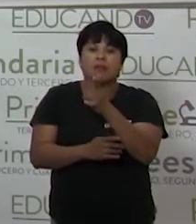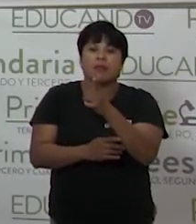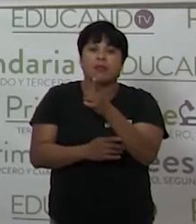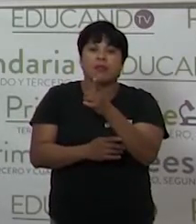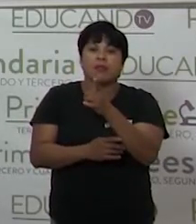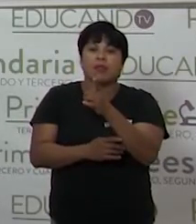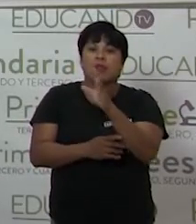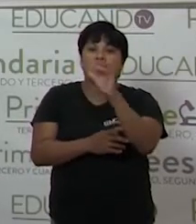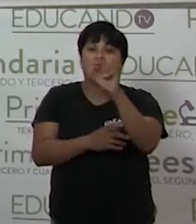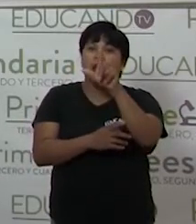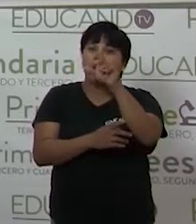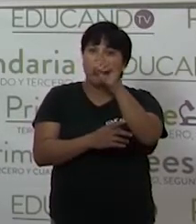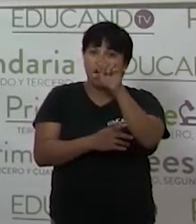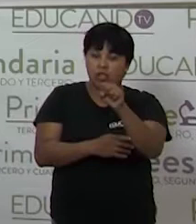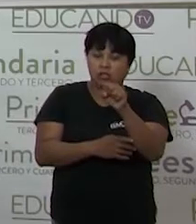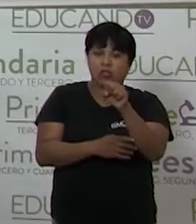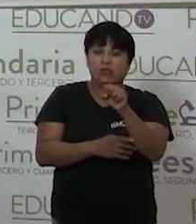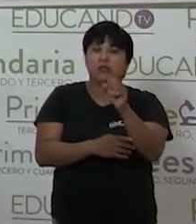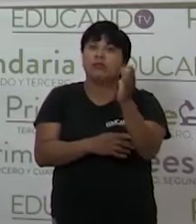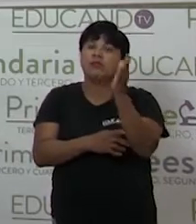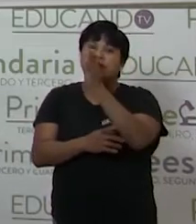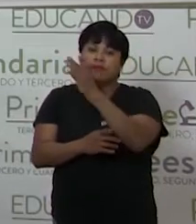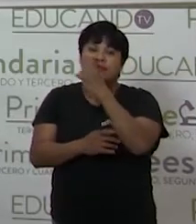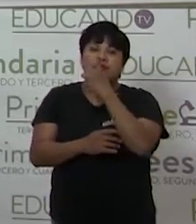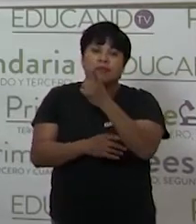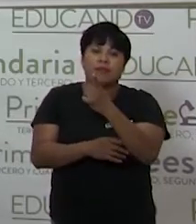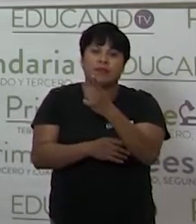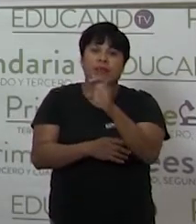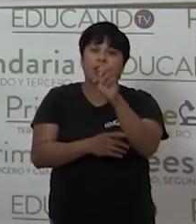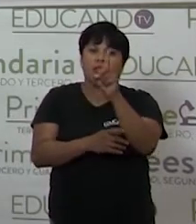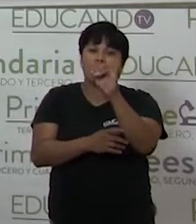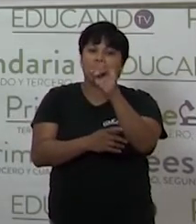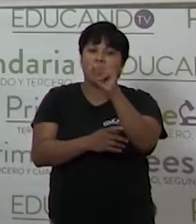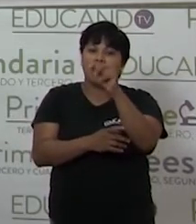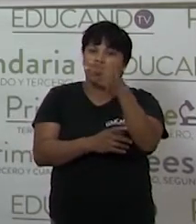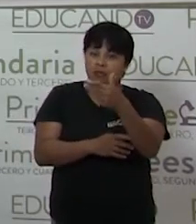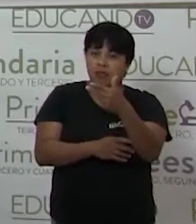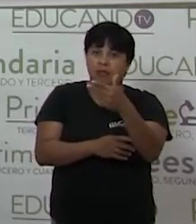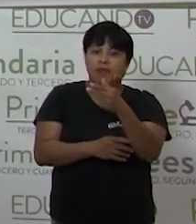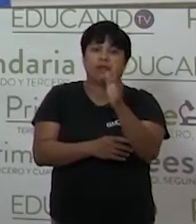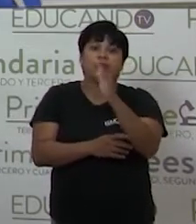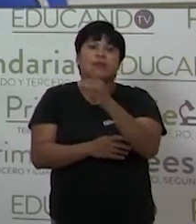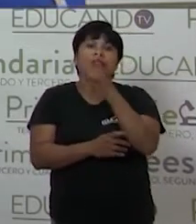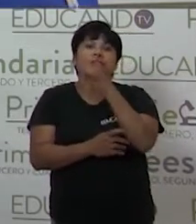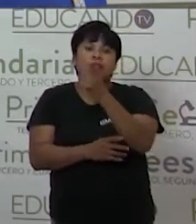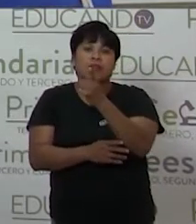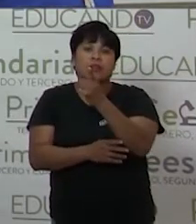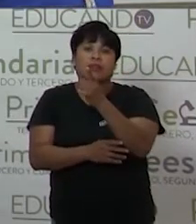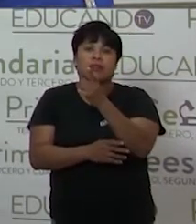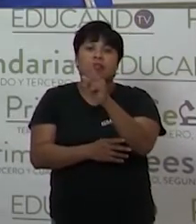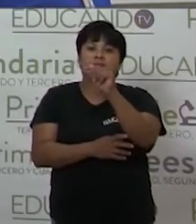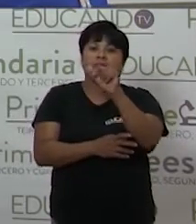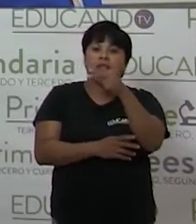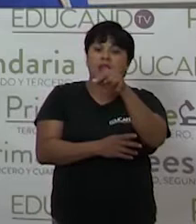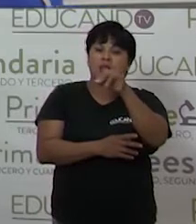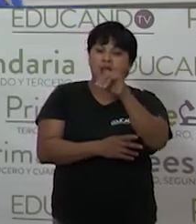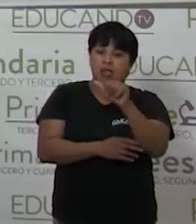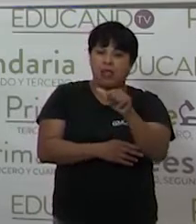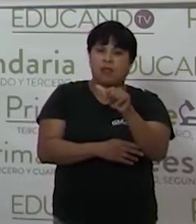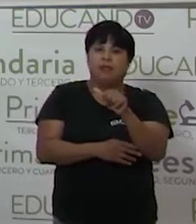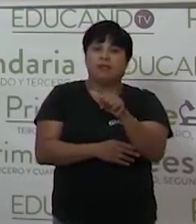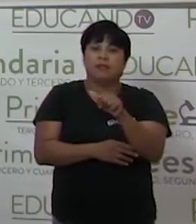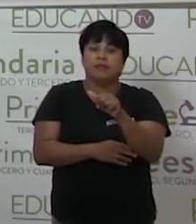dice carlos aquí dice edith aquí dice tania